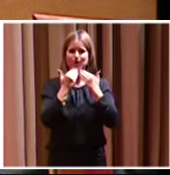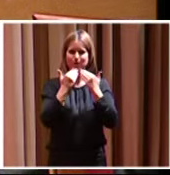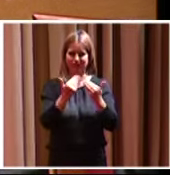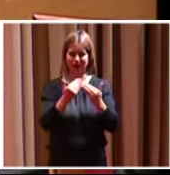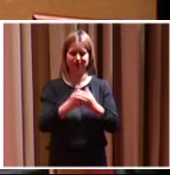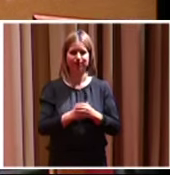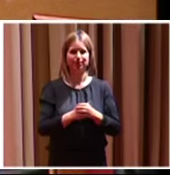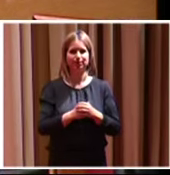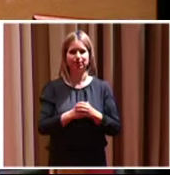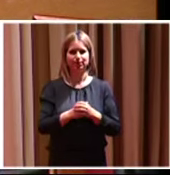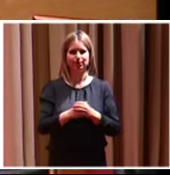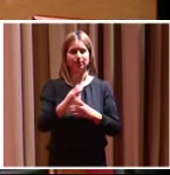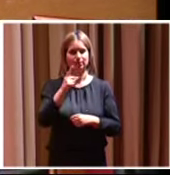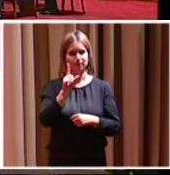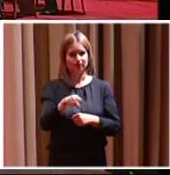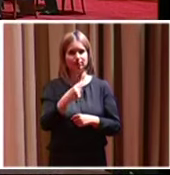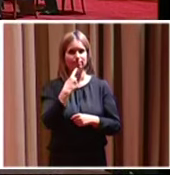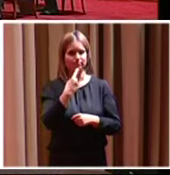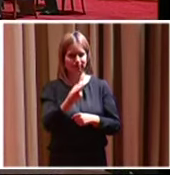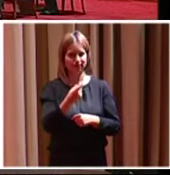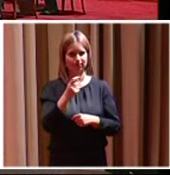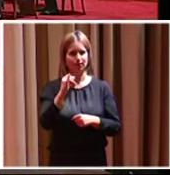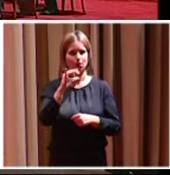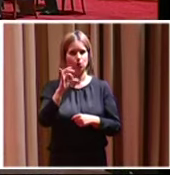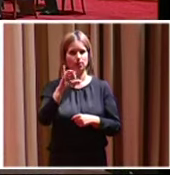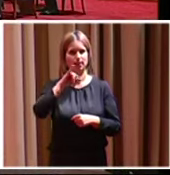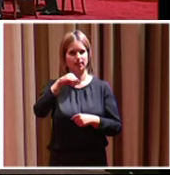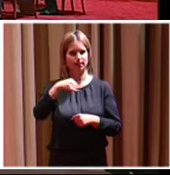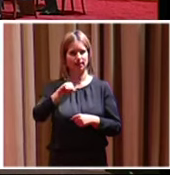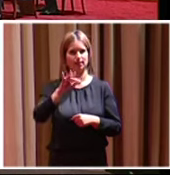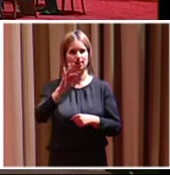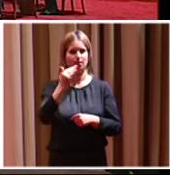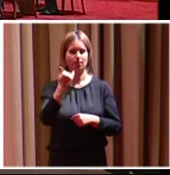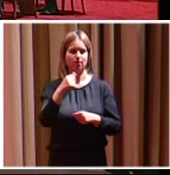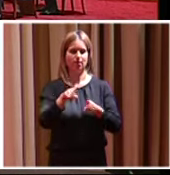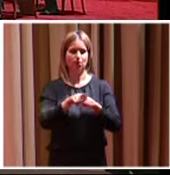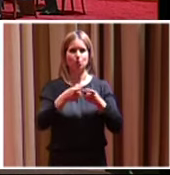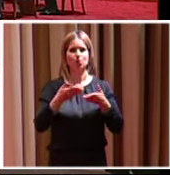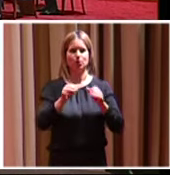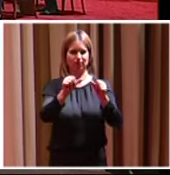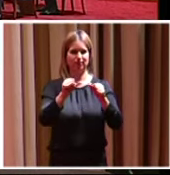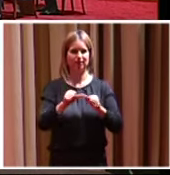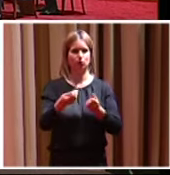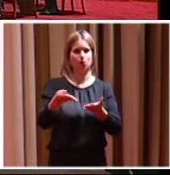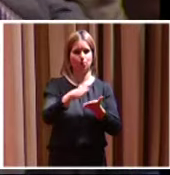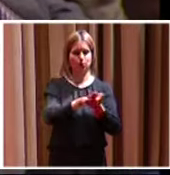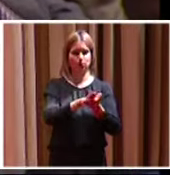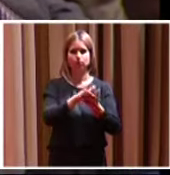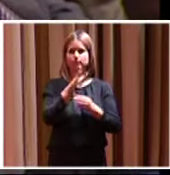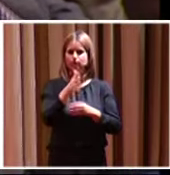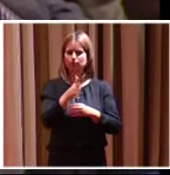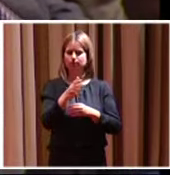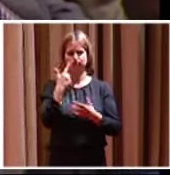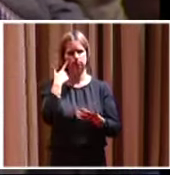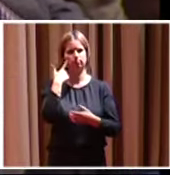gracias. Destacar a José Sánchez Fava, a título póstumo, desde luego